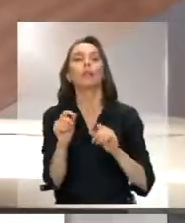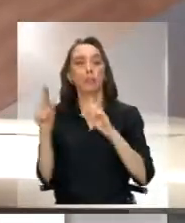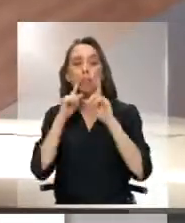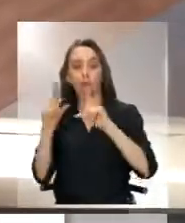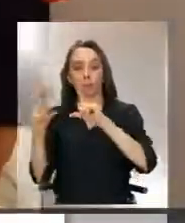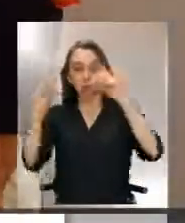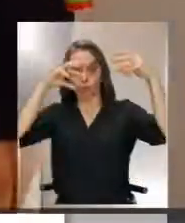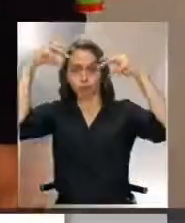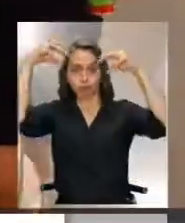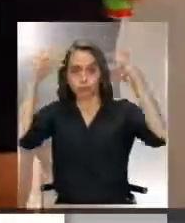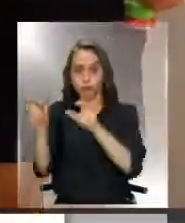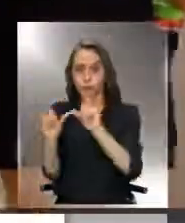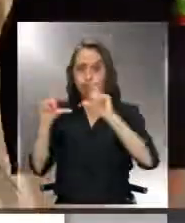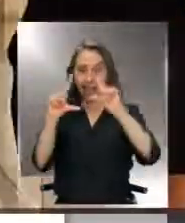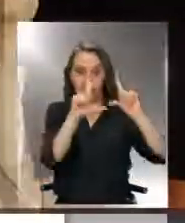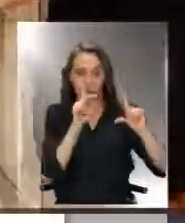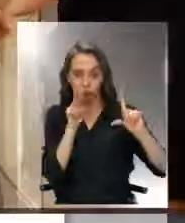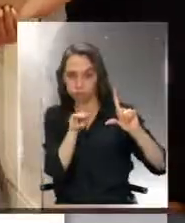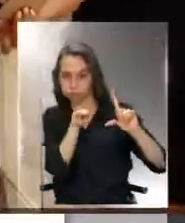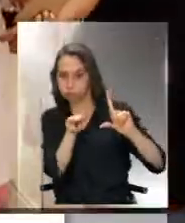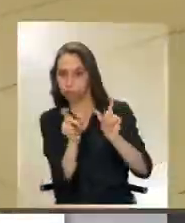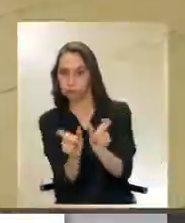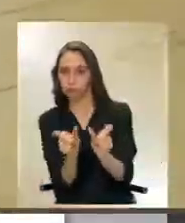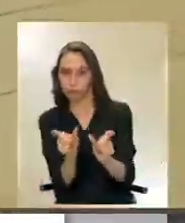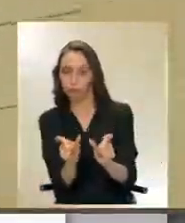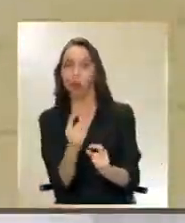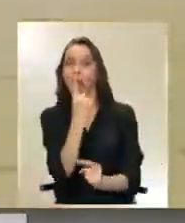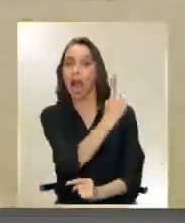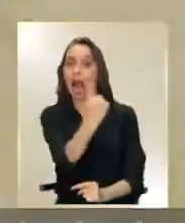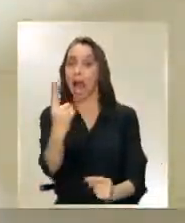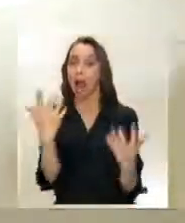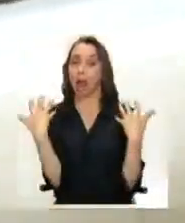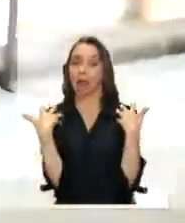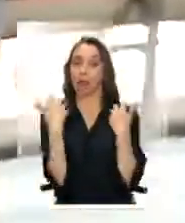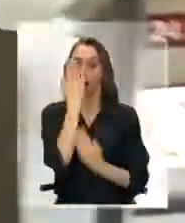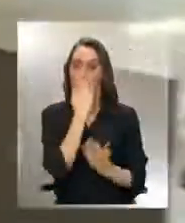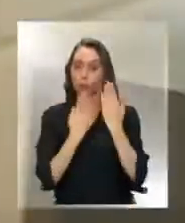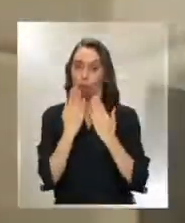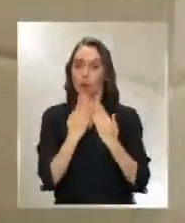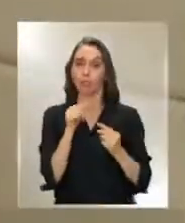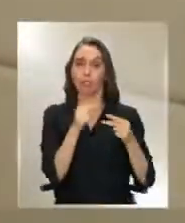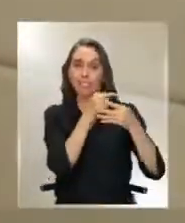televigilancia y al autocuidado de cada uno durante las semanas más movidas del año.